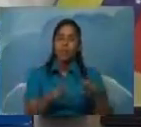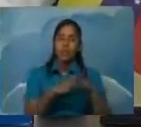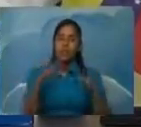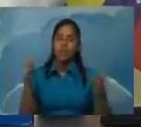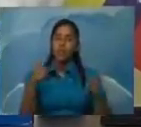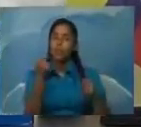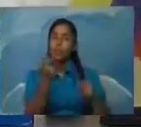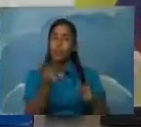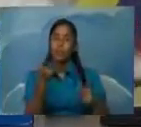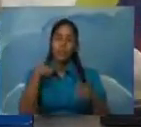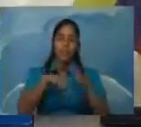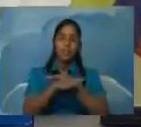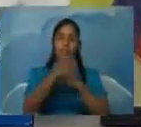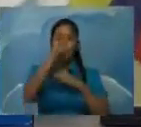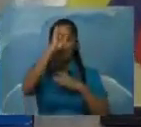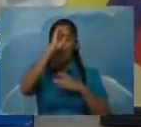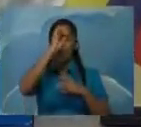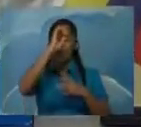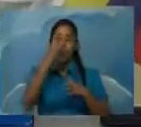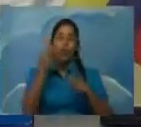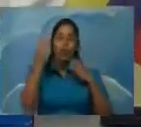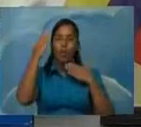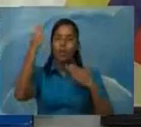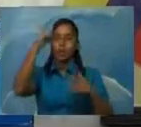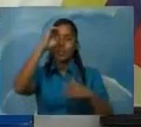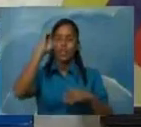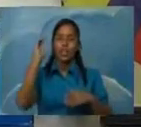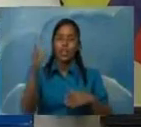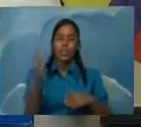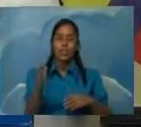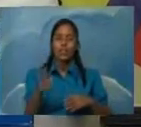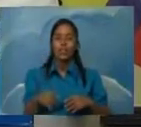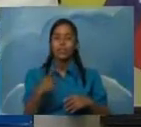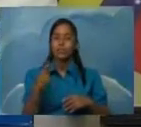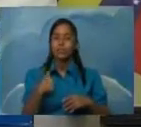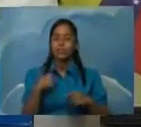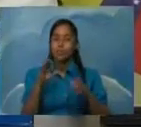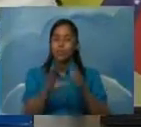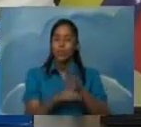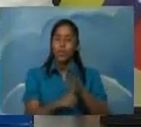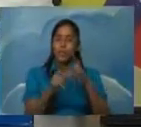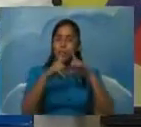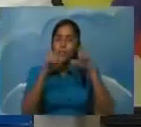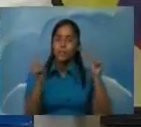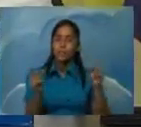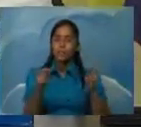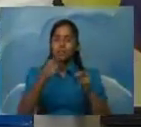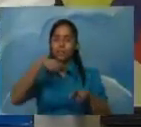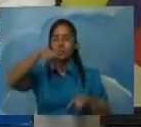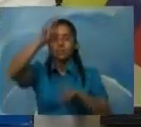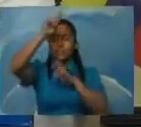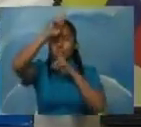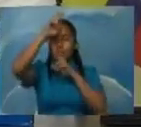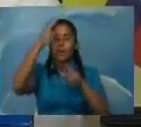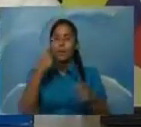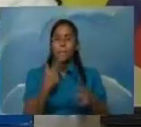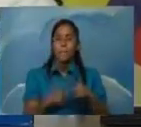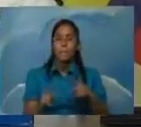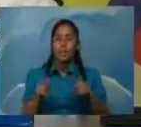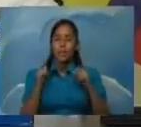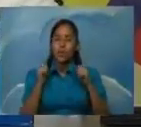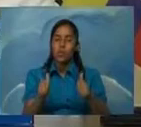plata, y después vienen los bancos. No, gracias al Señor, me robé la empanada, me arrepentí, pero